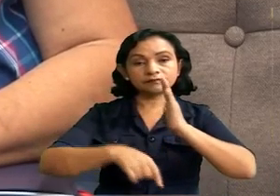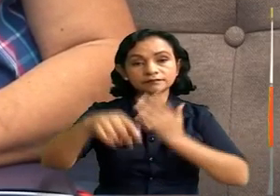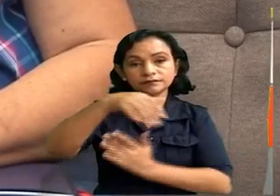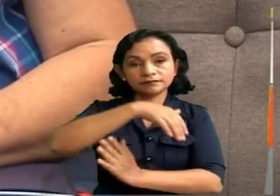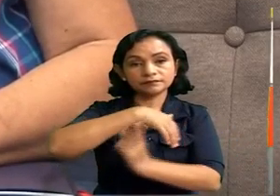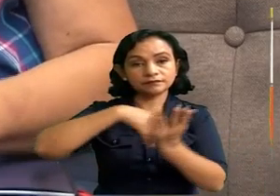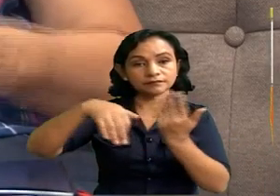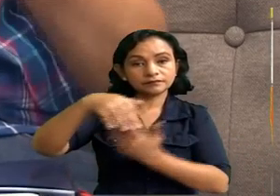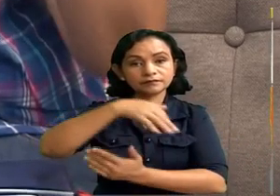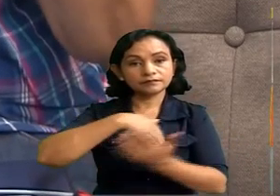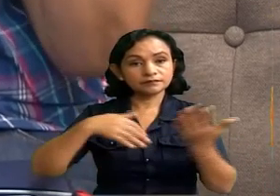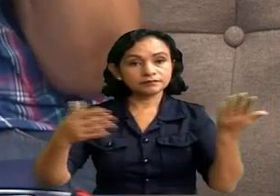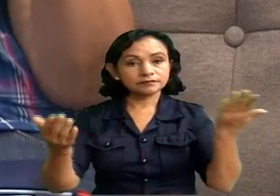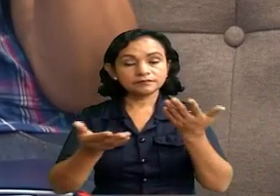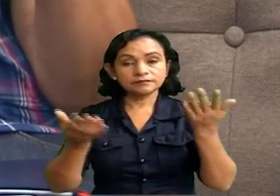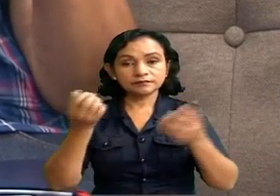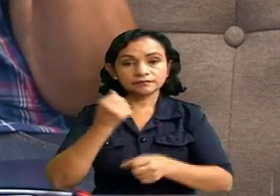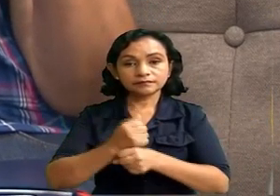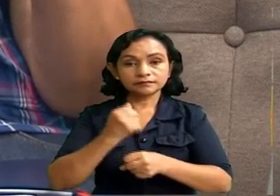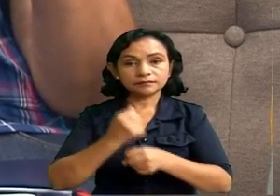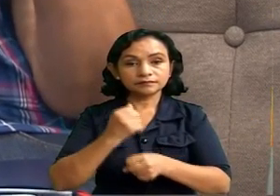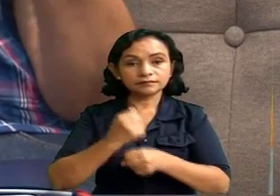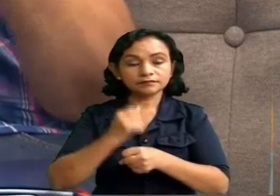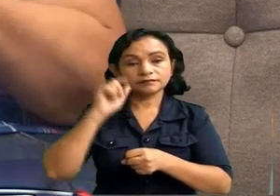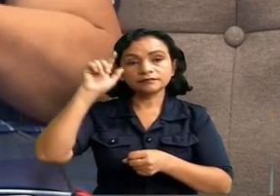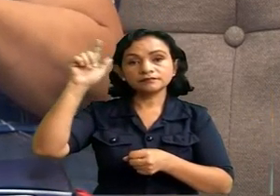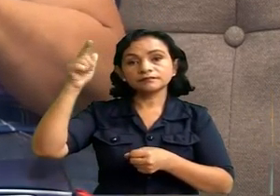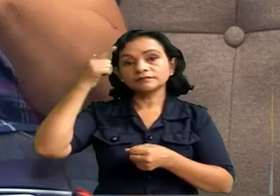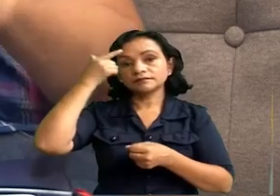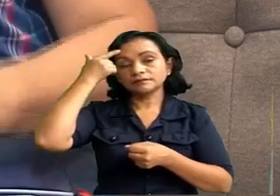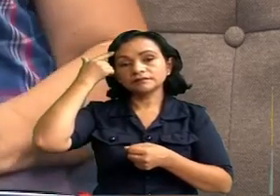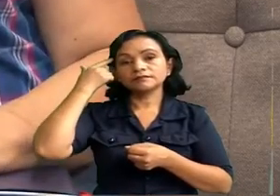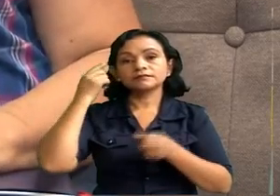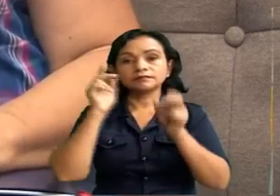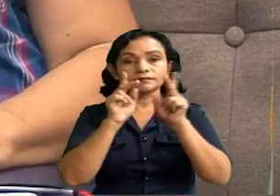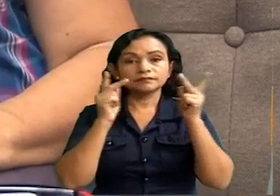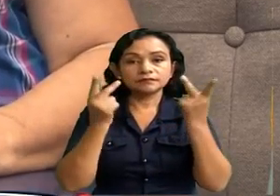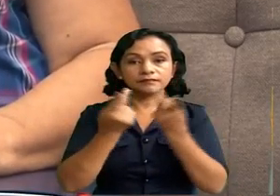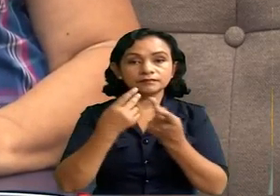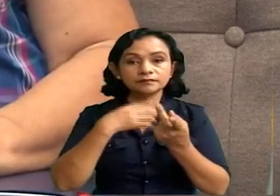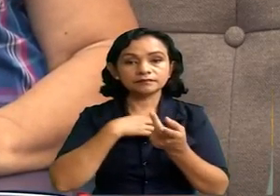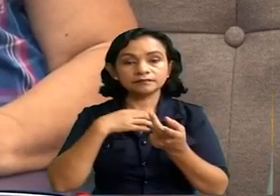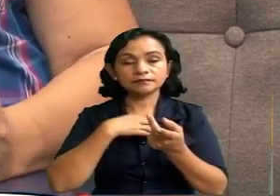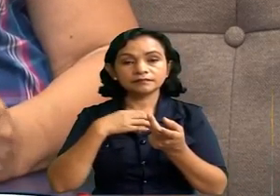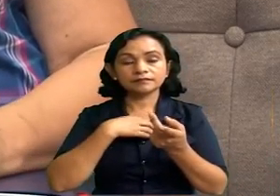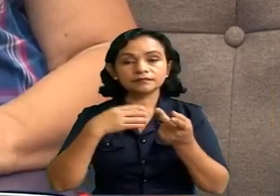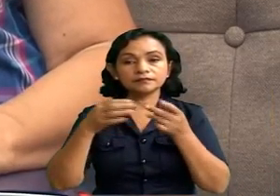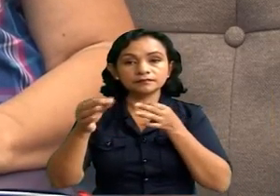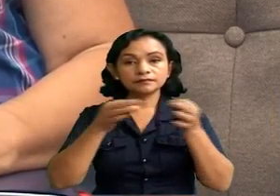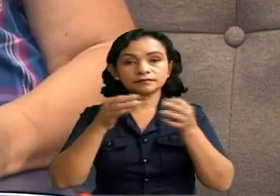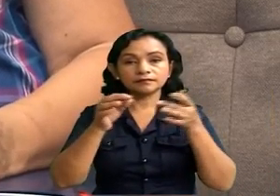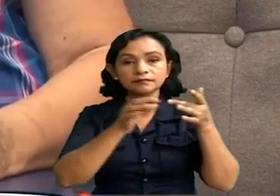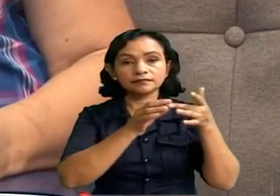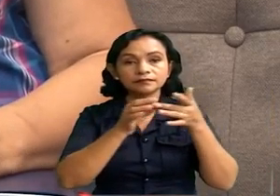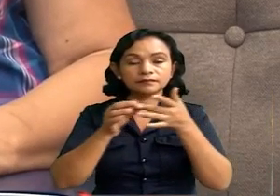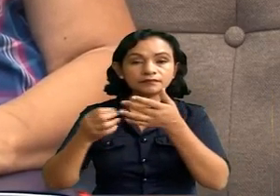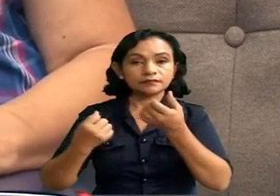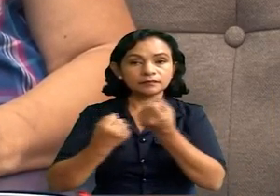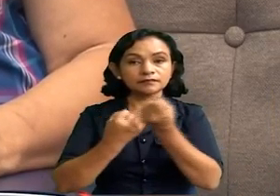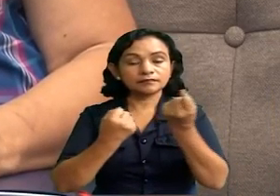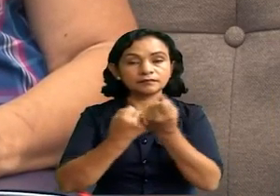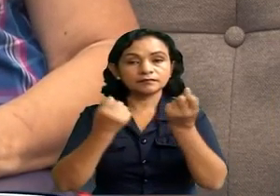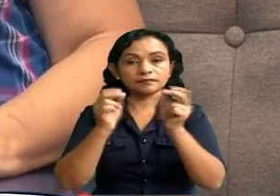relación no solo de trabajo con el gobierno y con el pueblo nuestro, sino que marca algo muy especial como es la solidaridad